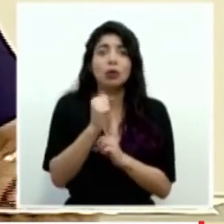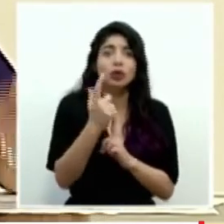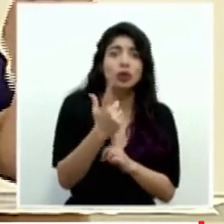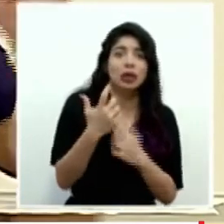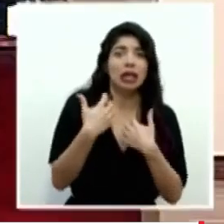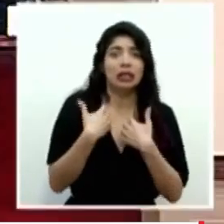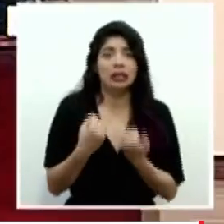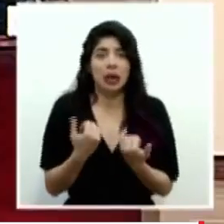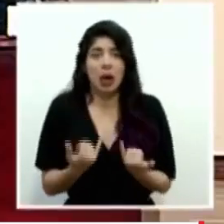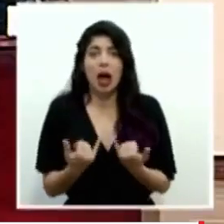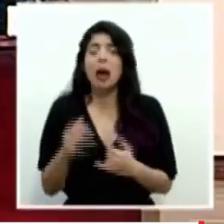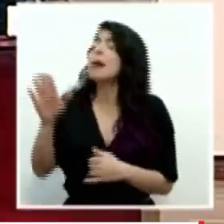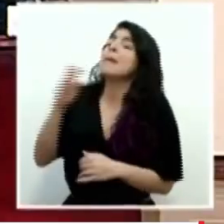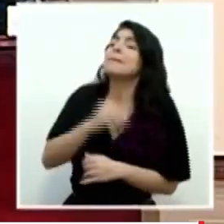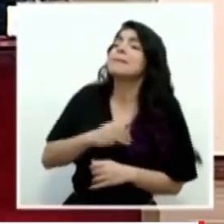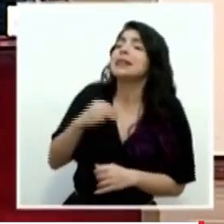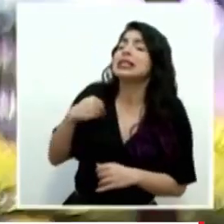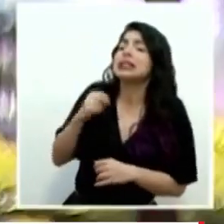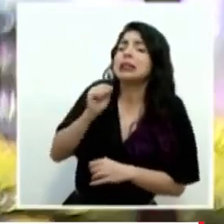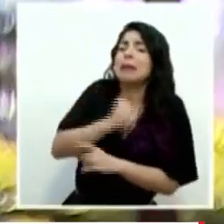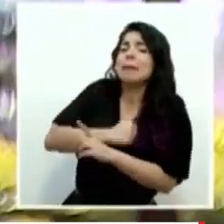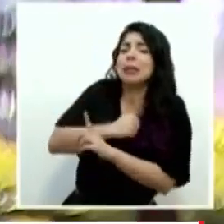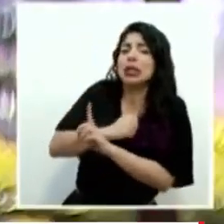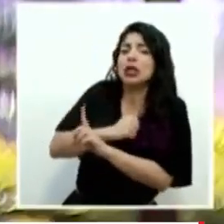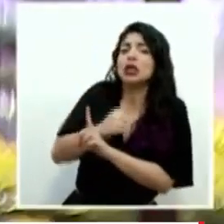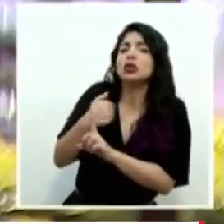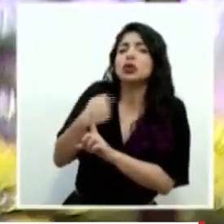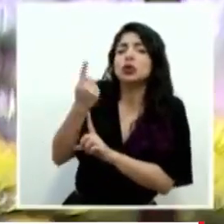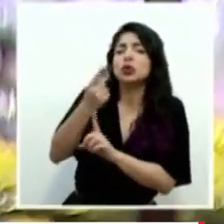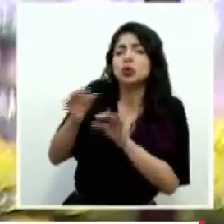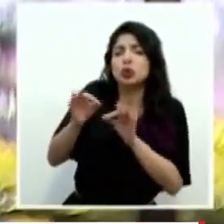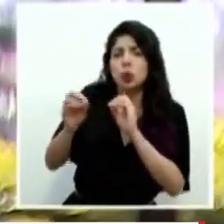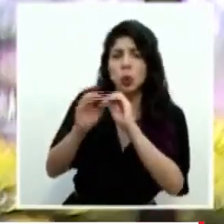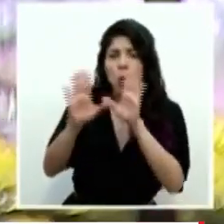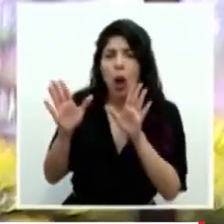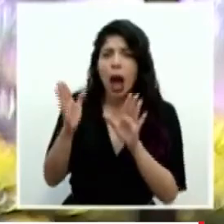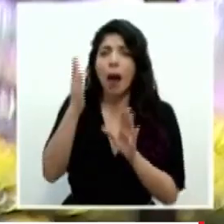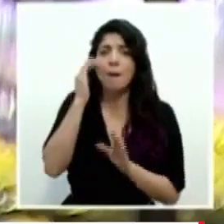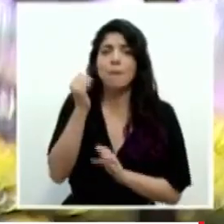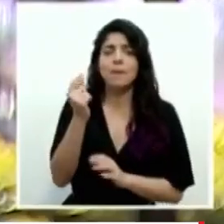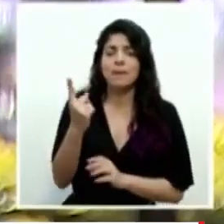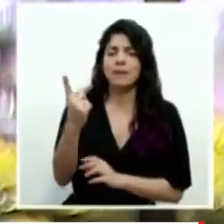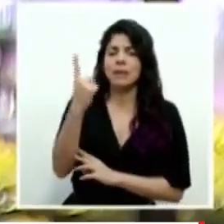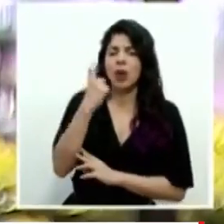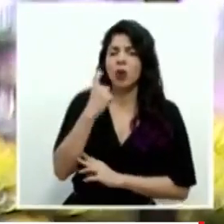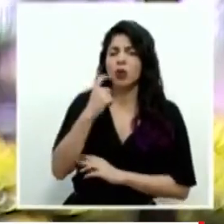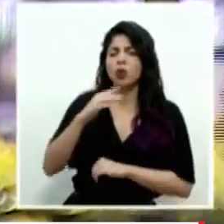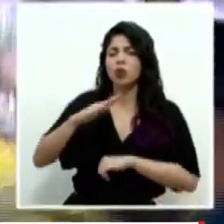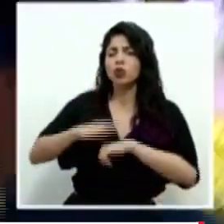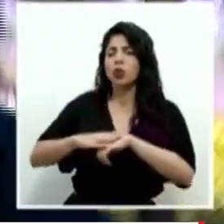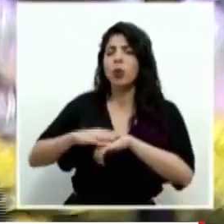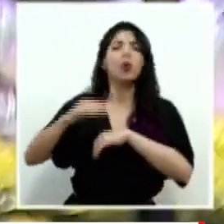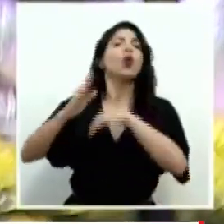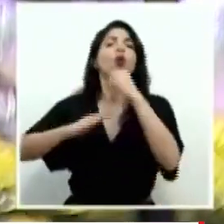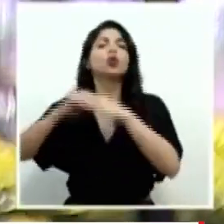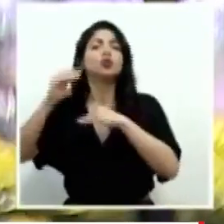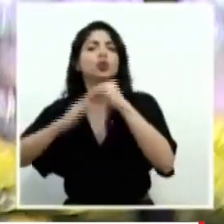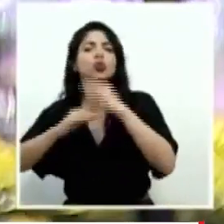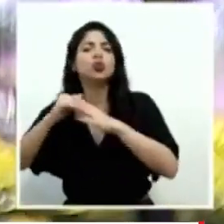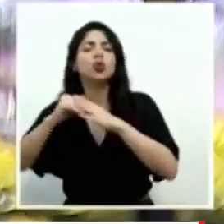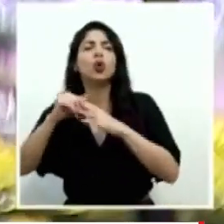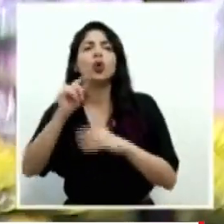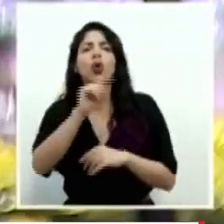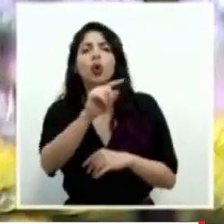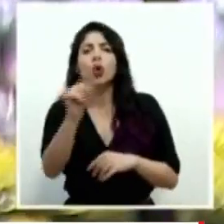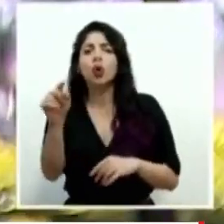sanitaria. Continuamos. Ministra, perdón, nada más quería hacer una aclaración porque me preguntan sobre la construcción y el tema de